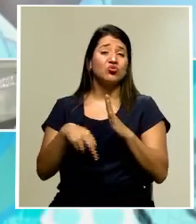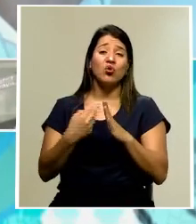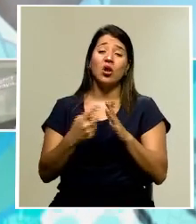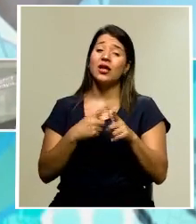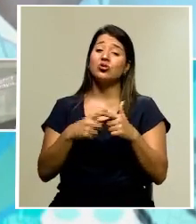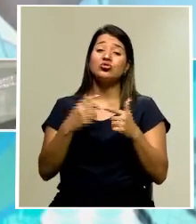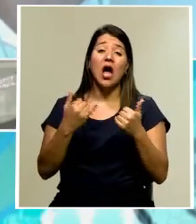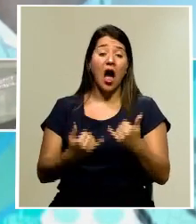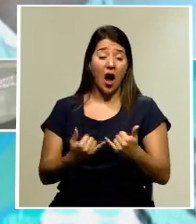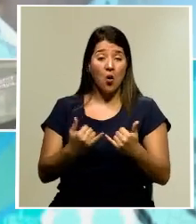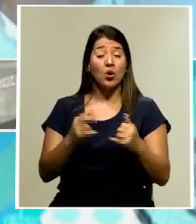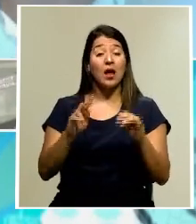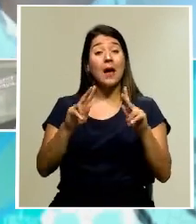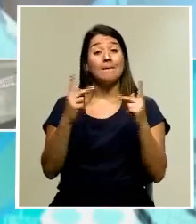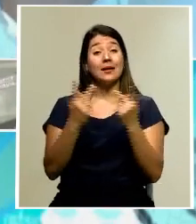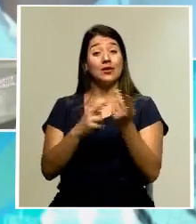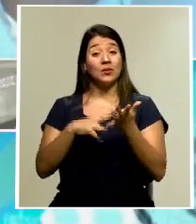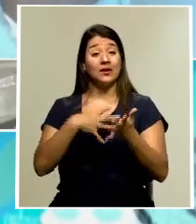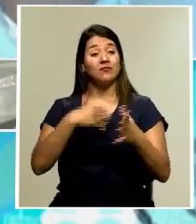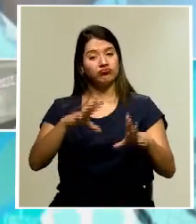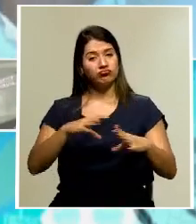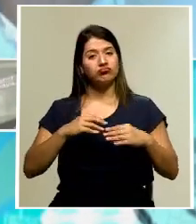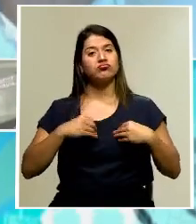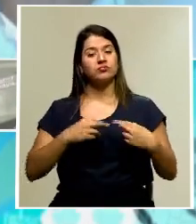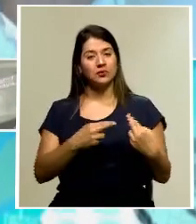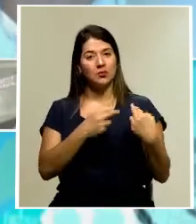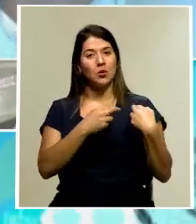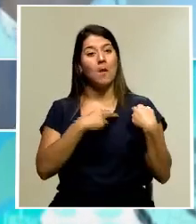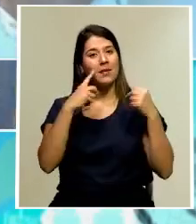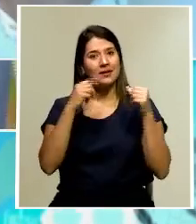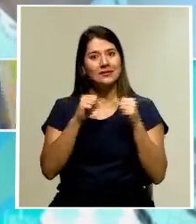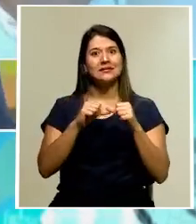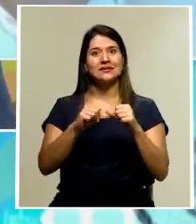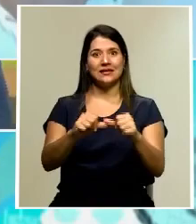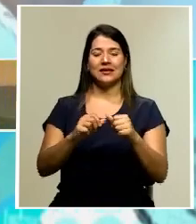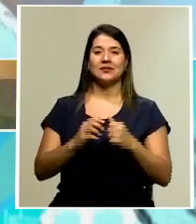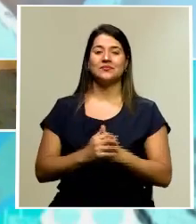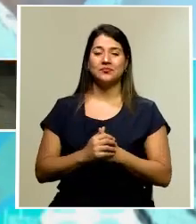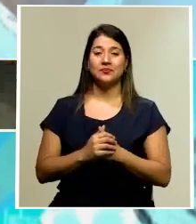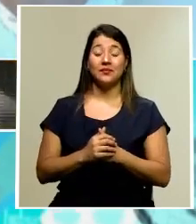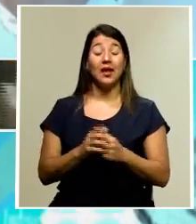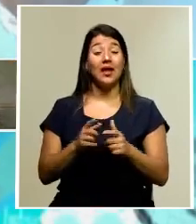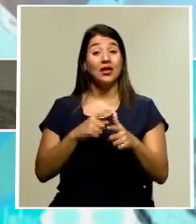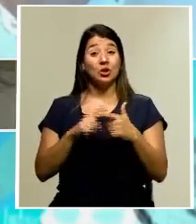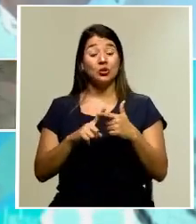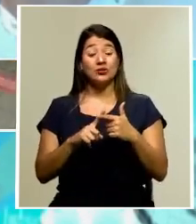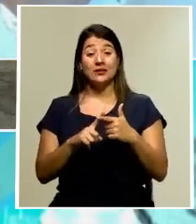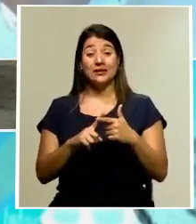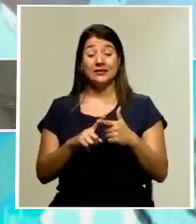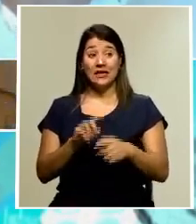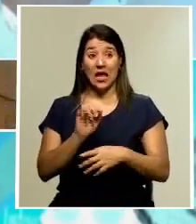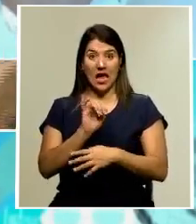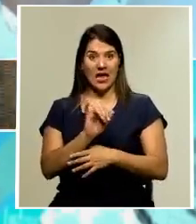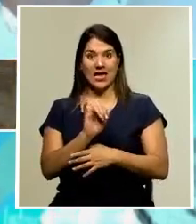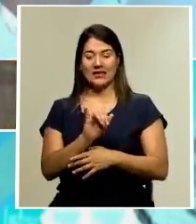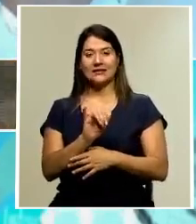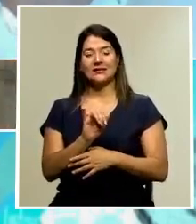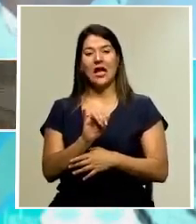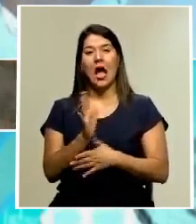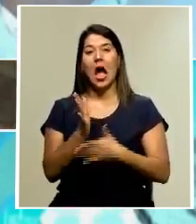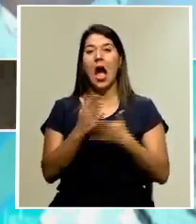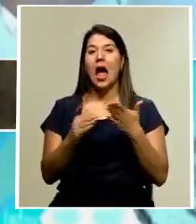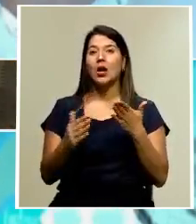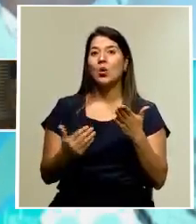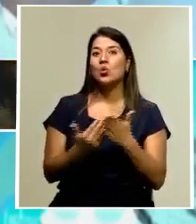al Partido de Liberación Nacional sacar la agenda país de lo que falte. Esta es, digamos, una innovación dentro de lo que sería